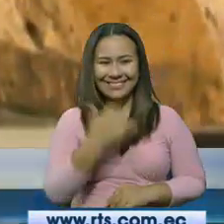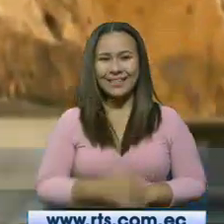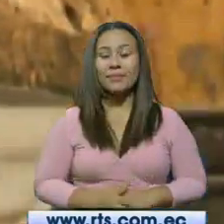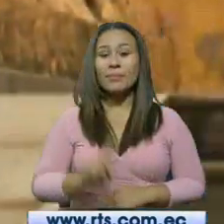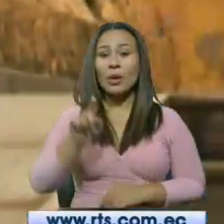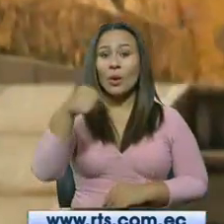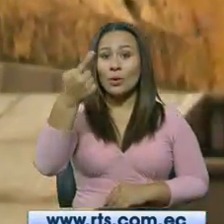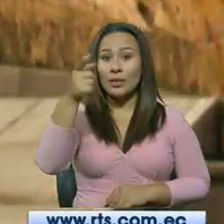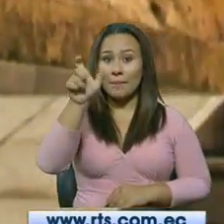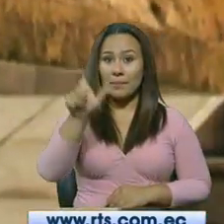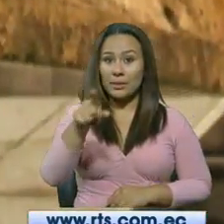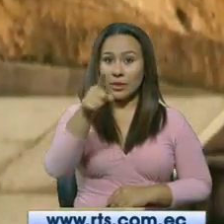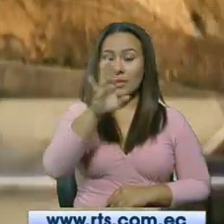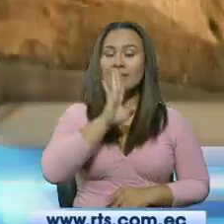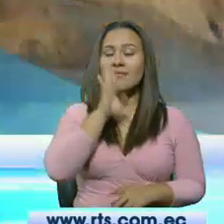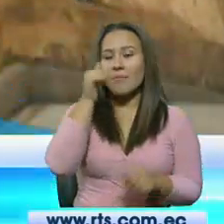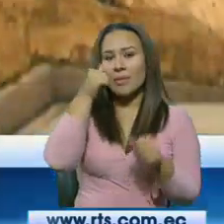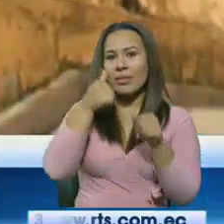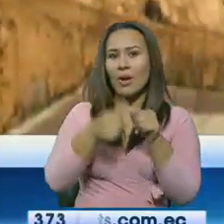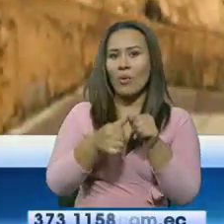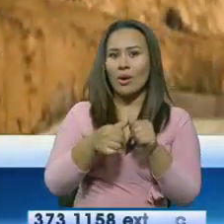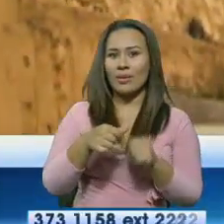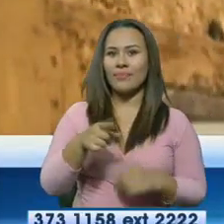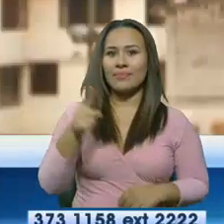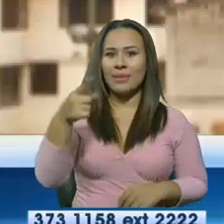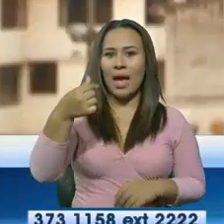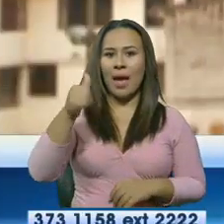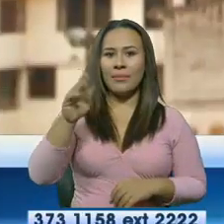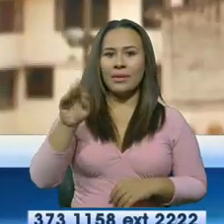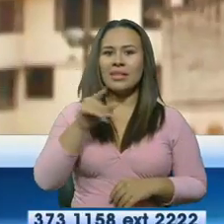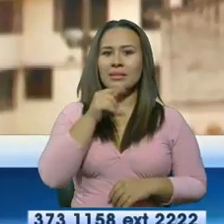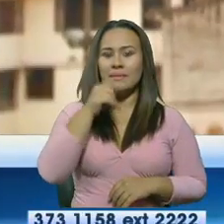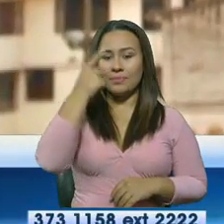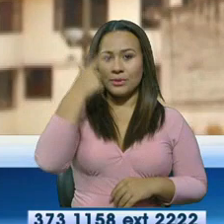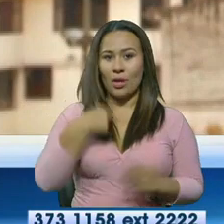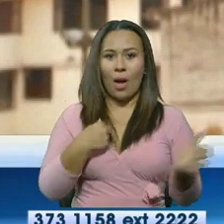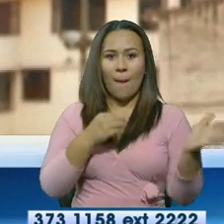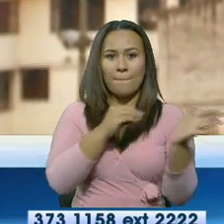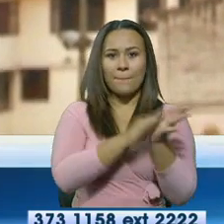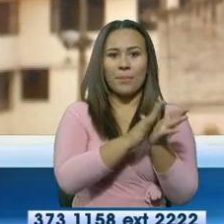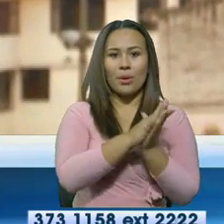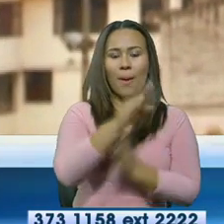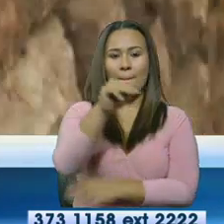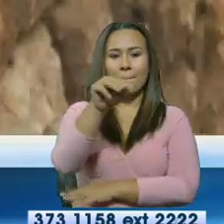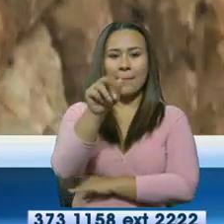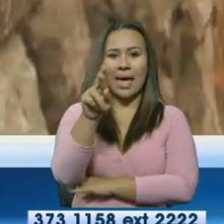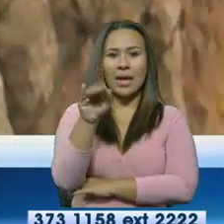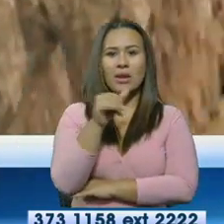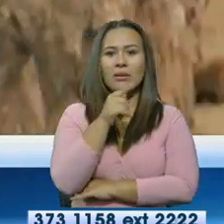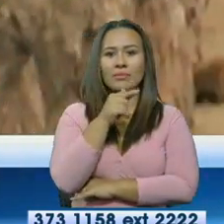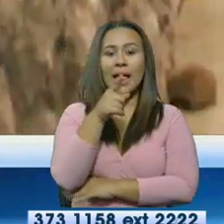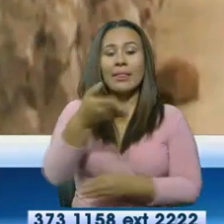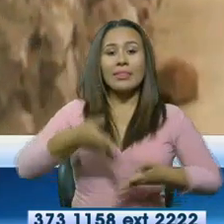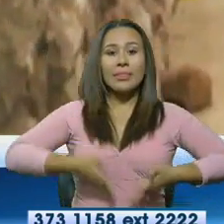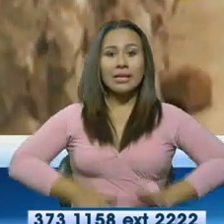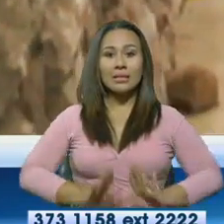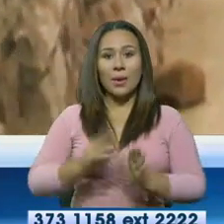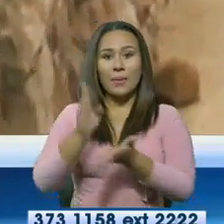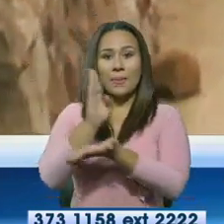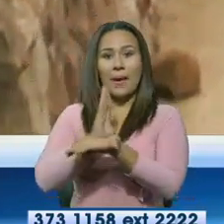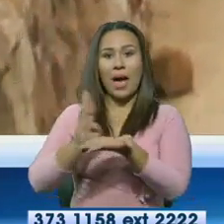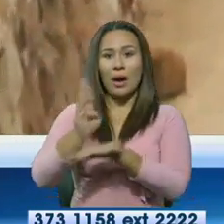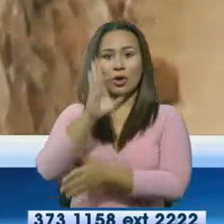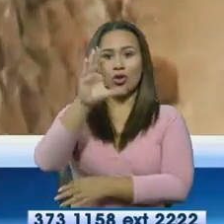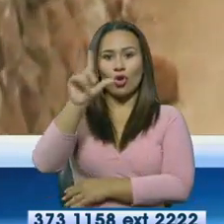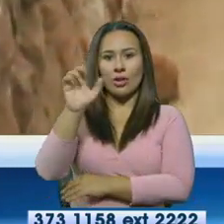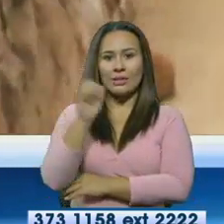Otro personaje que no muchos recuerdan es el terrible Martínez, personificado ahora por Mario Ojeda. Él nació en el barrio de La Tola y se caracterizaba